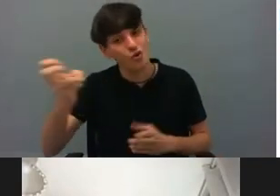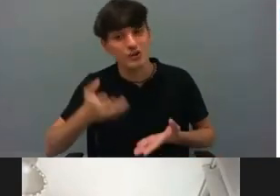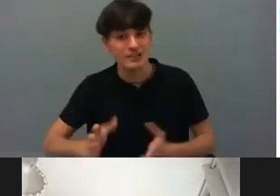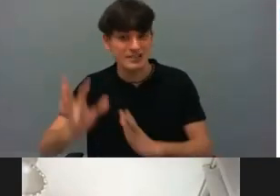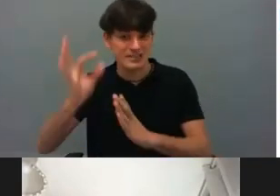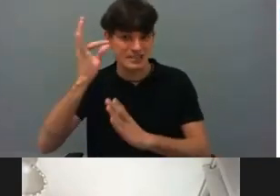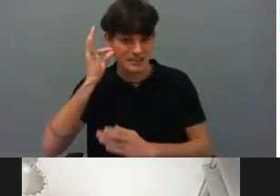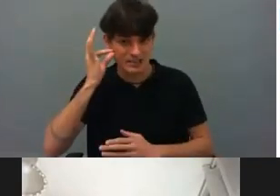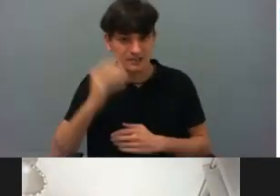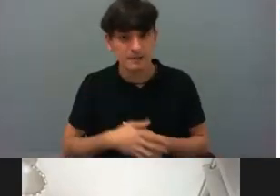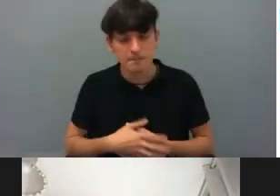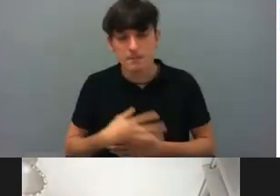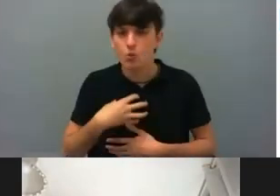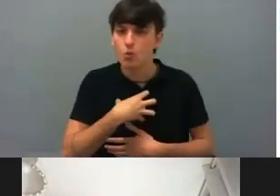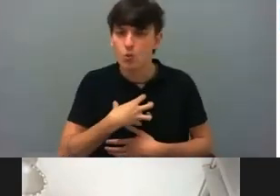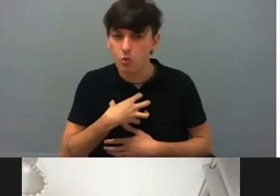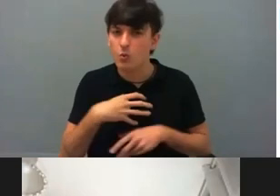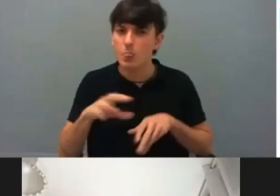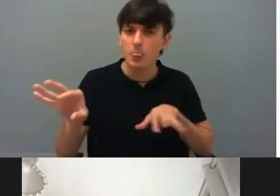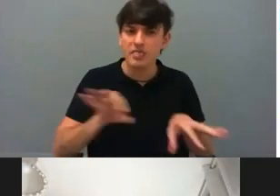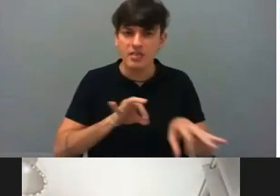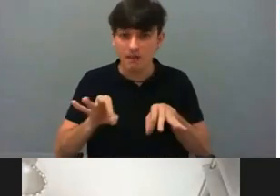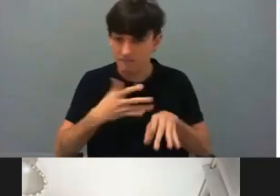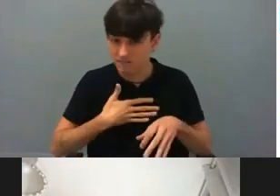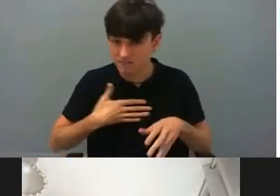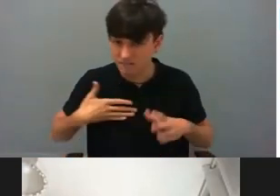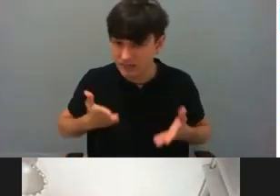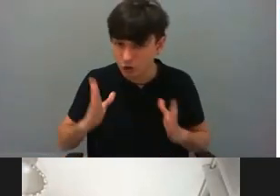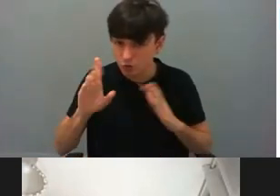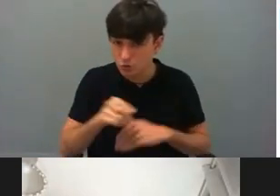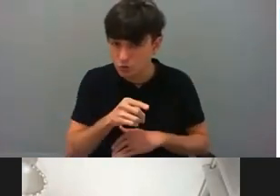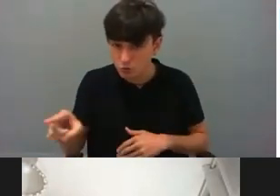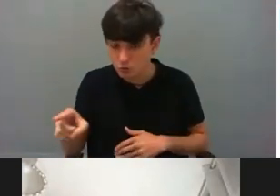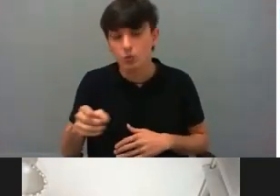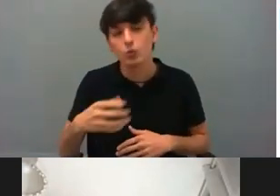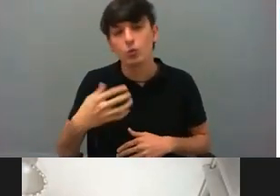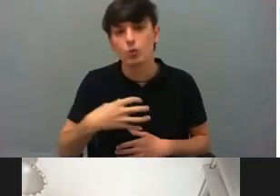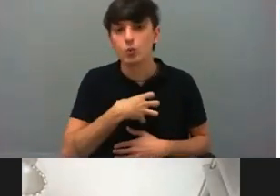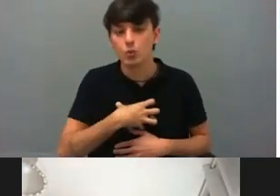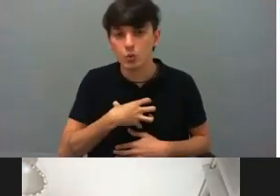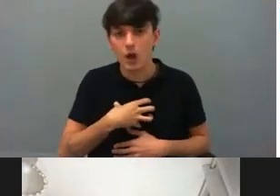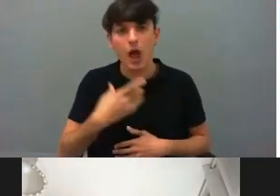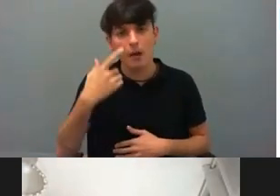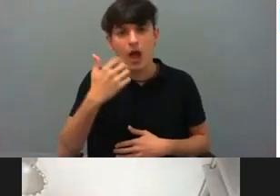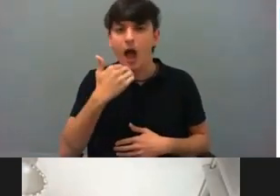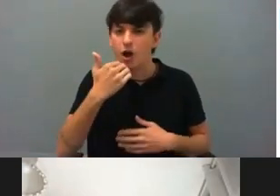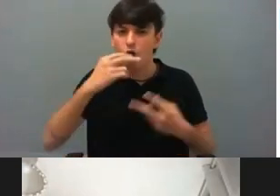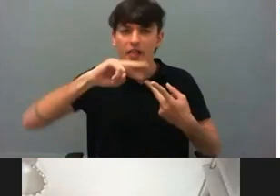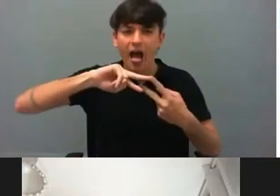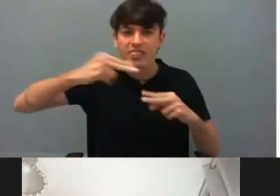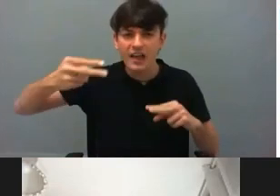nos costó un poco decidirnos. Nos aseguramos que no había sido congénito ni hereditario, eso